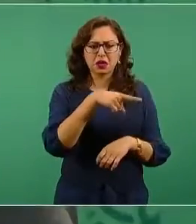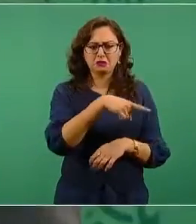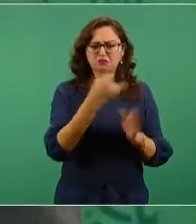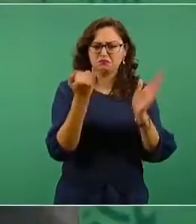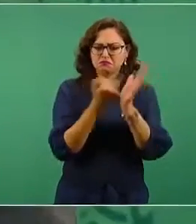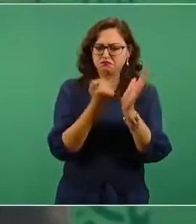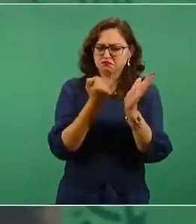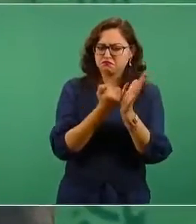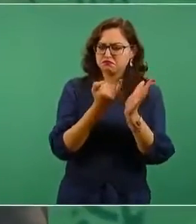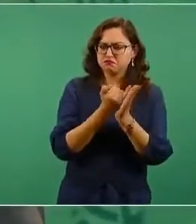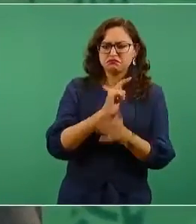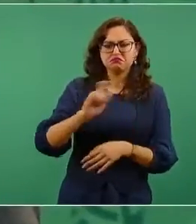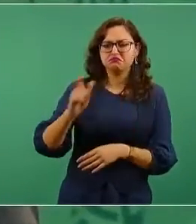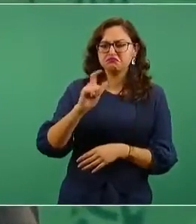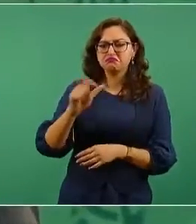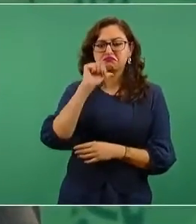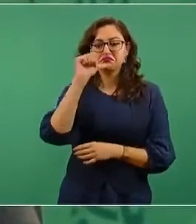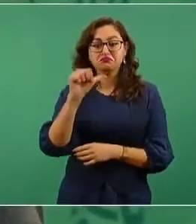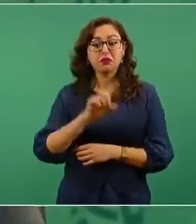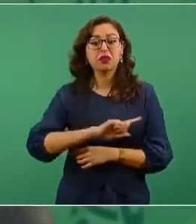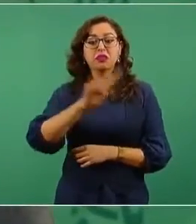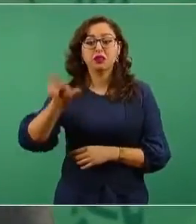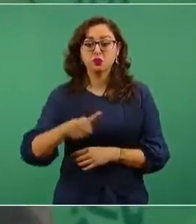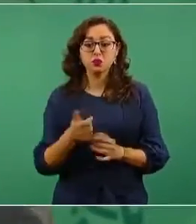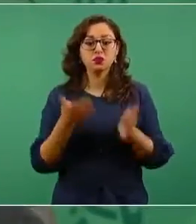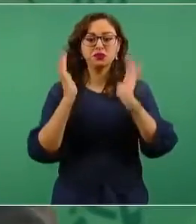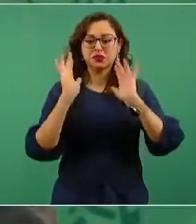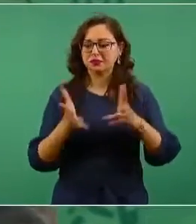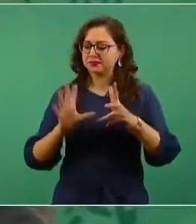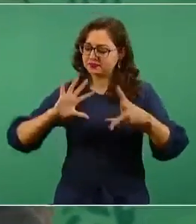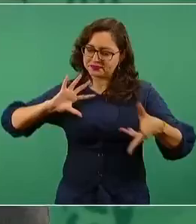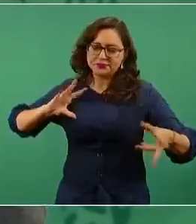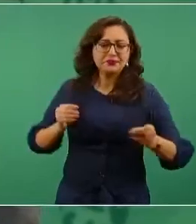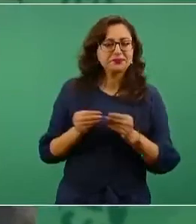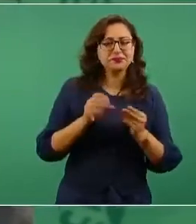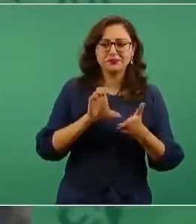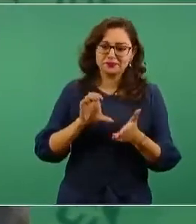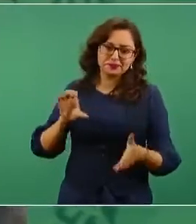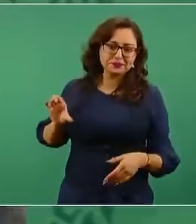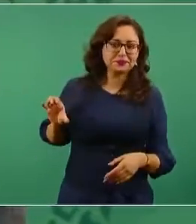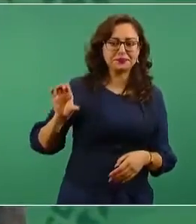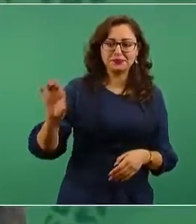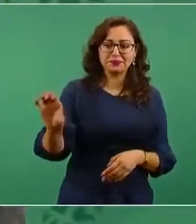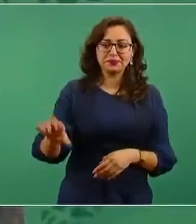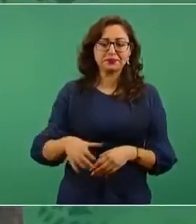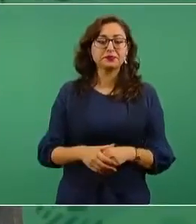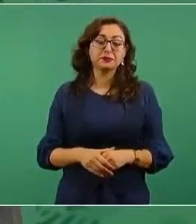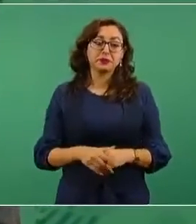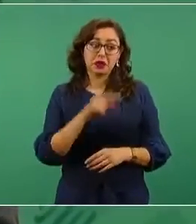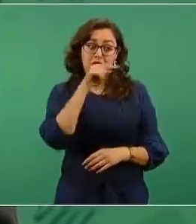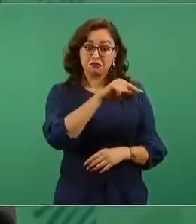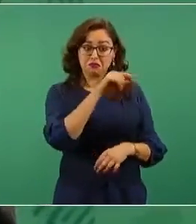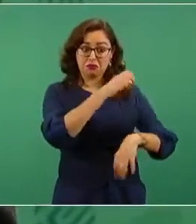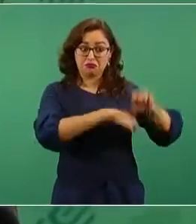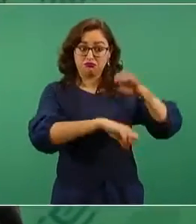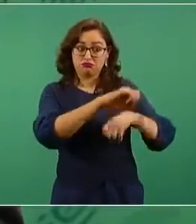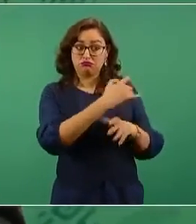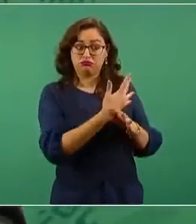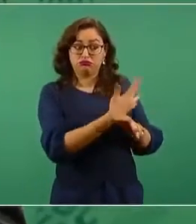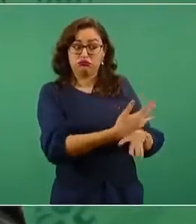lo dio a conocer que había liquidado la deuda